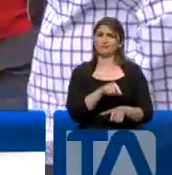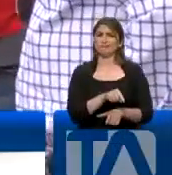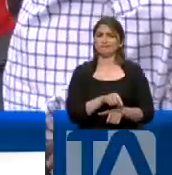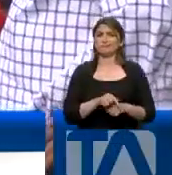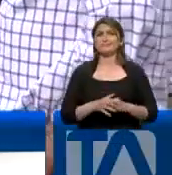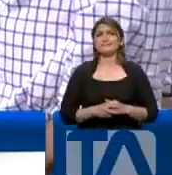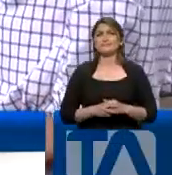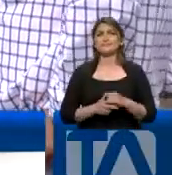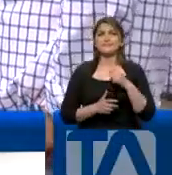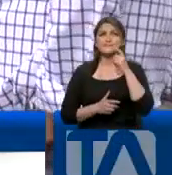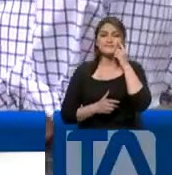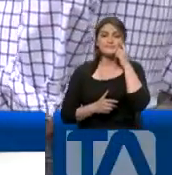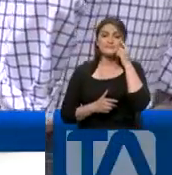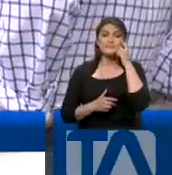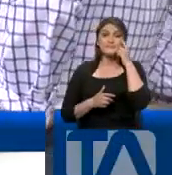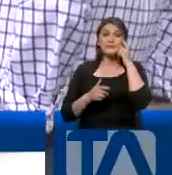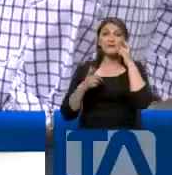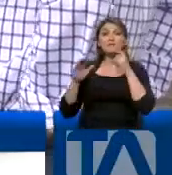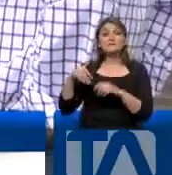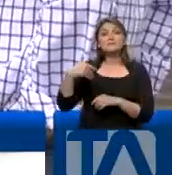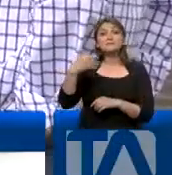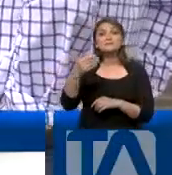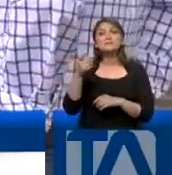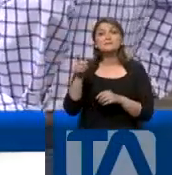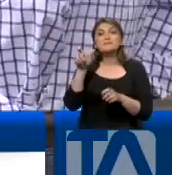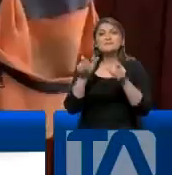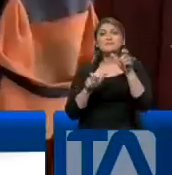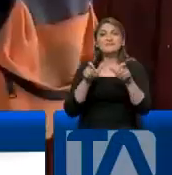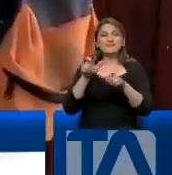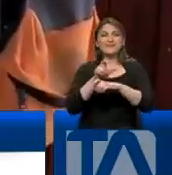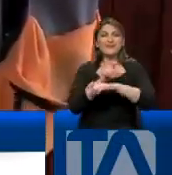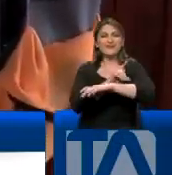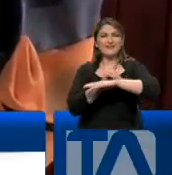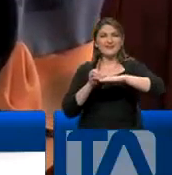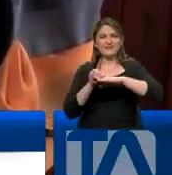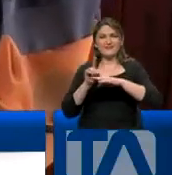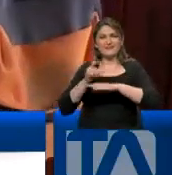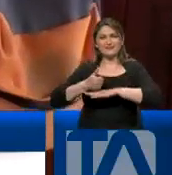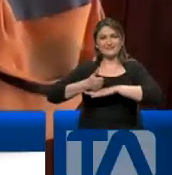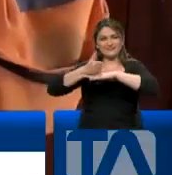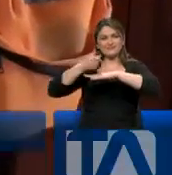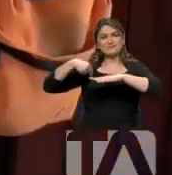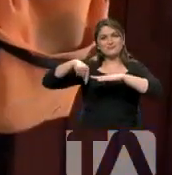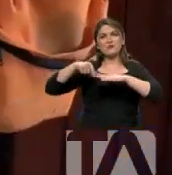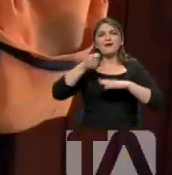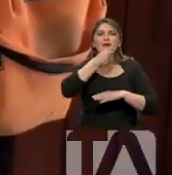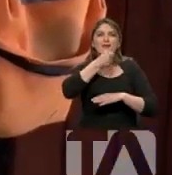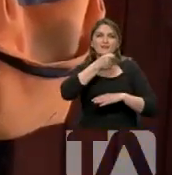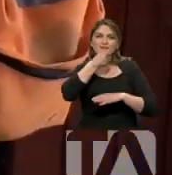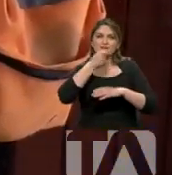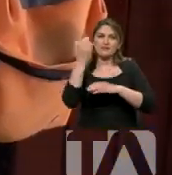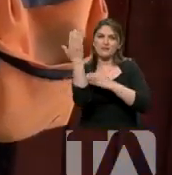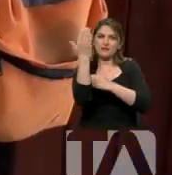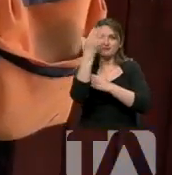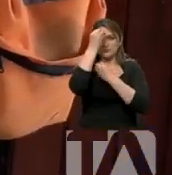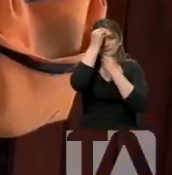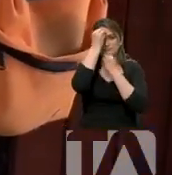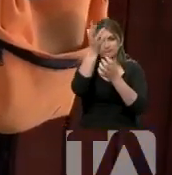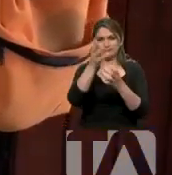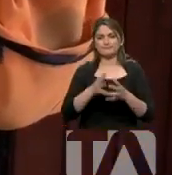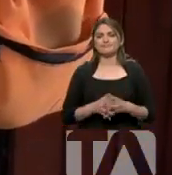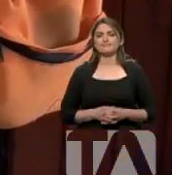se anunció que en las próximas horas la mesa de seguridad ofrecerá una rueda de prensa. En la ciudad de Vacas, provincia de Morona,